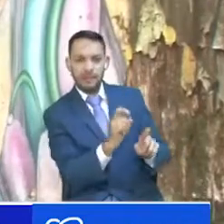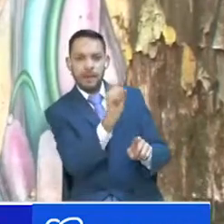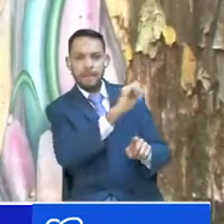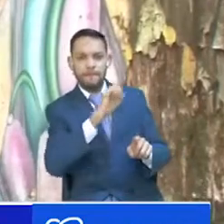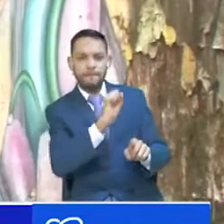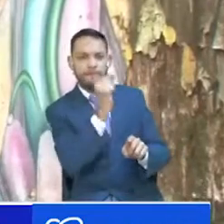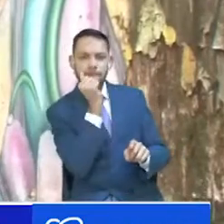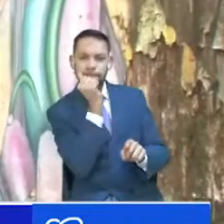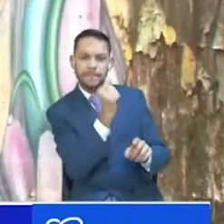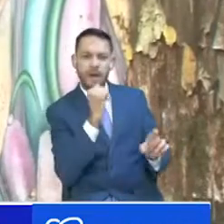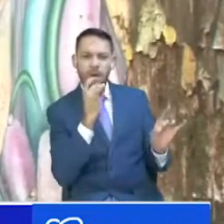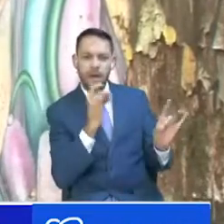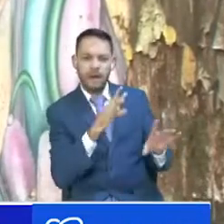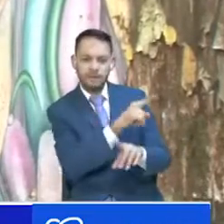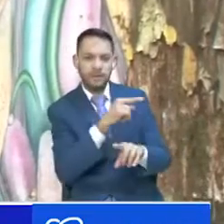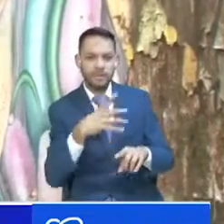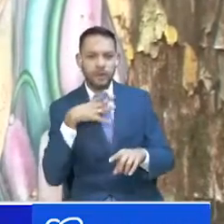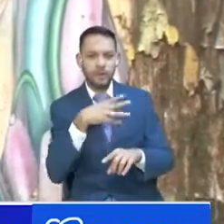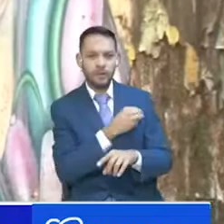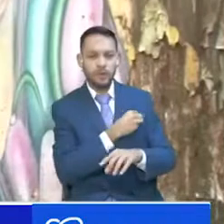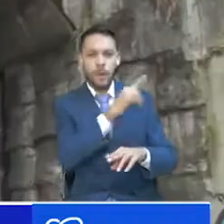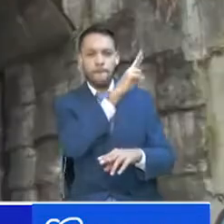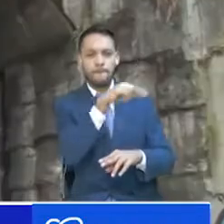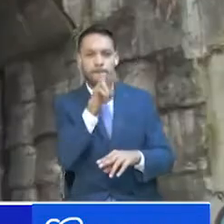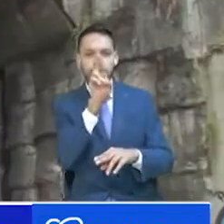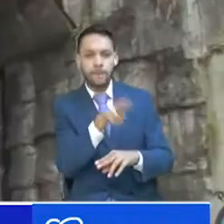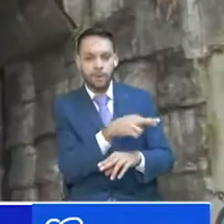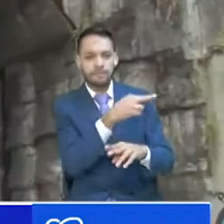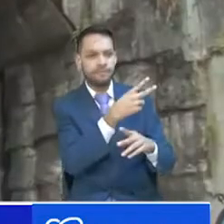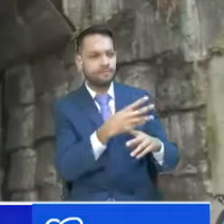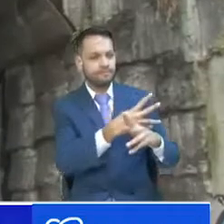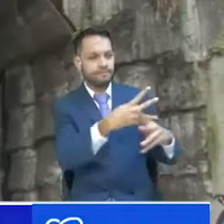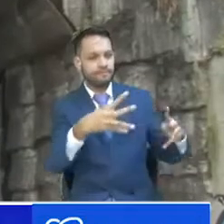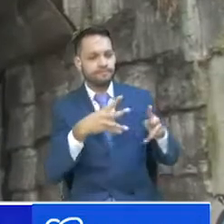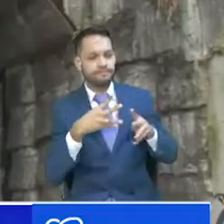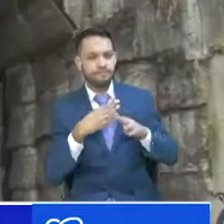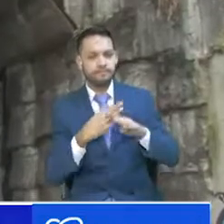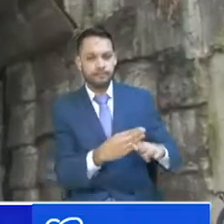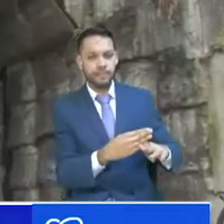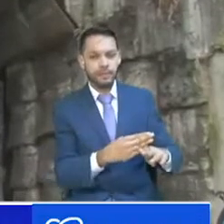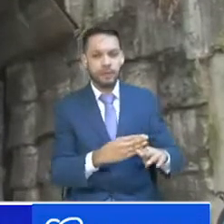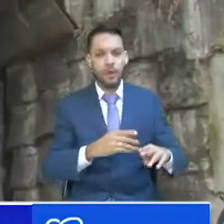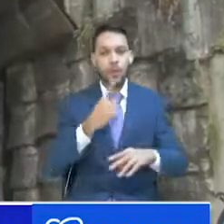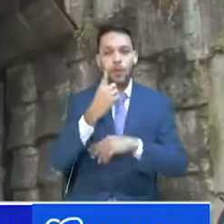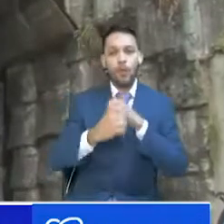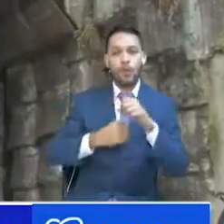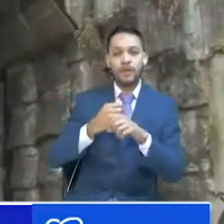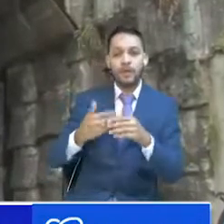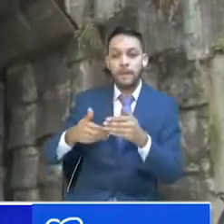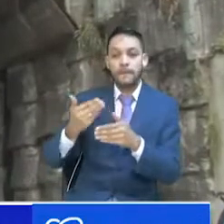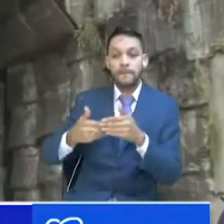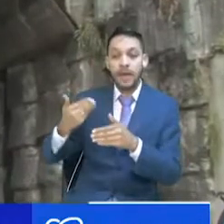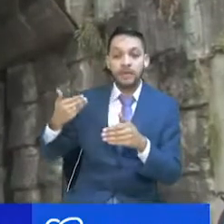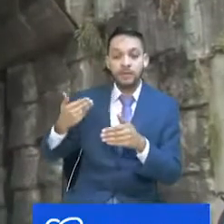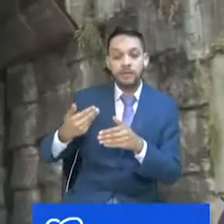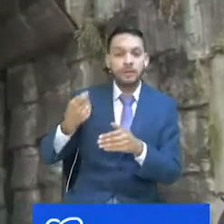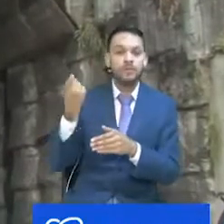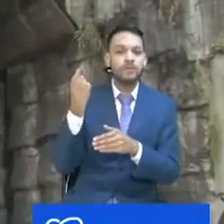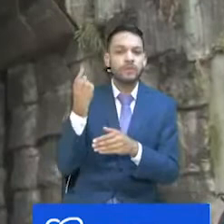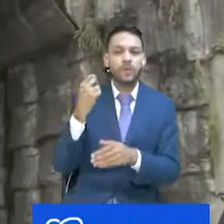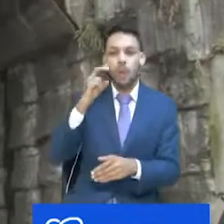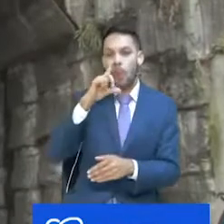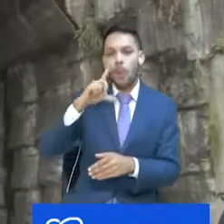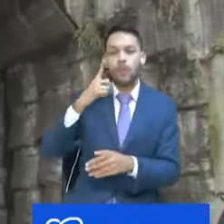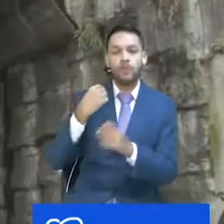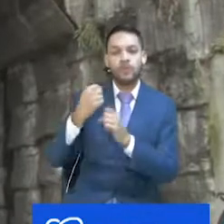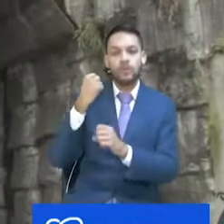larga claro que ya el equipo de escenarios bloqueo con una malla el recinto deportivo no cumple un año en funcionamiento pues lo inauguraron en julio